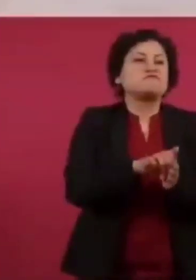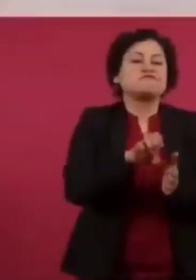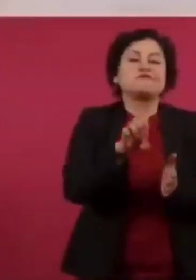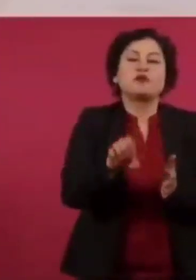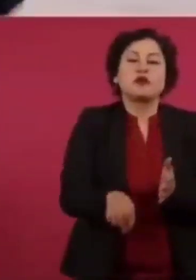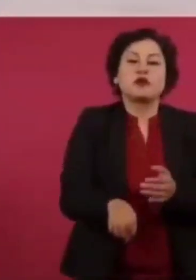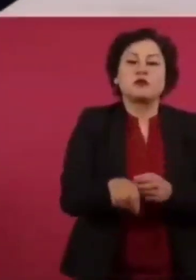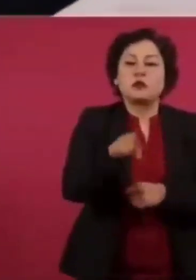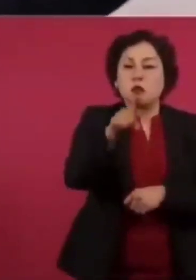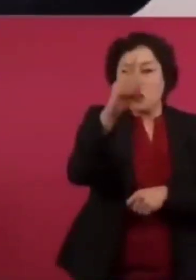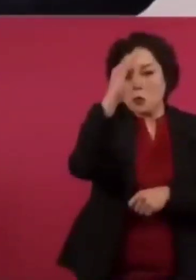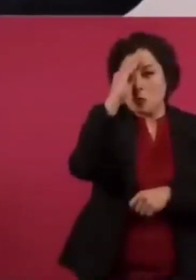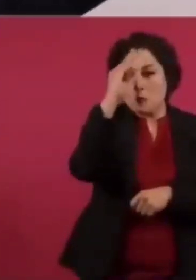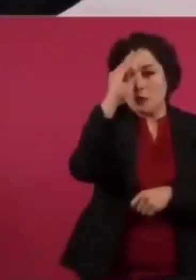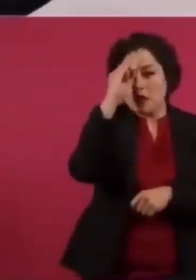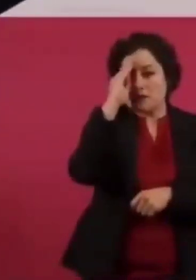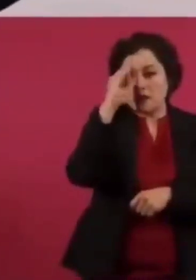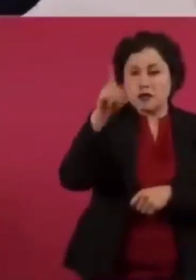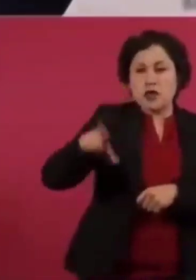Pensar que se va a dividir un Estado